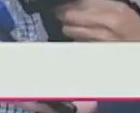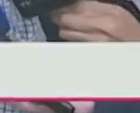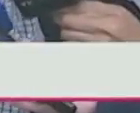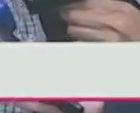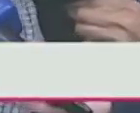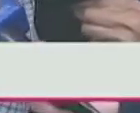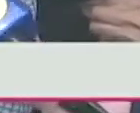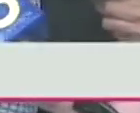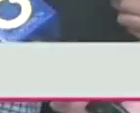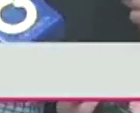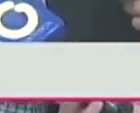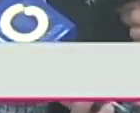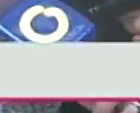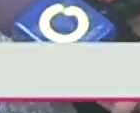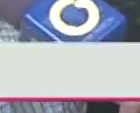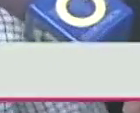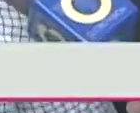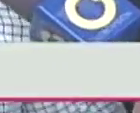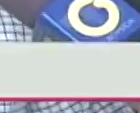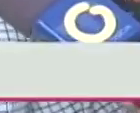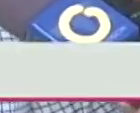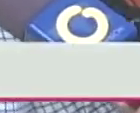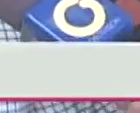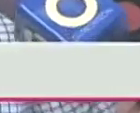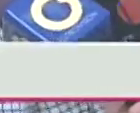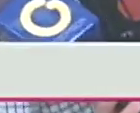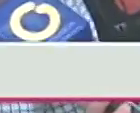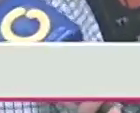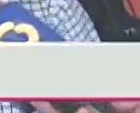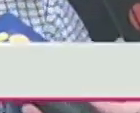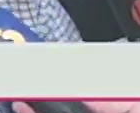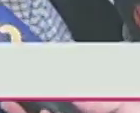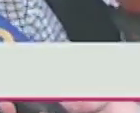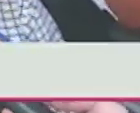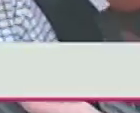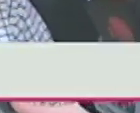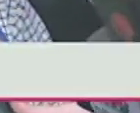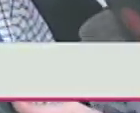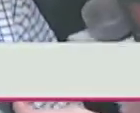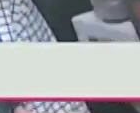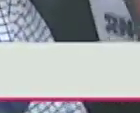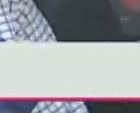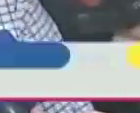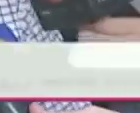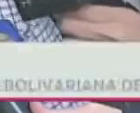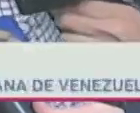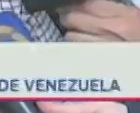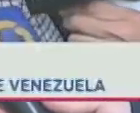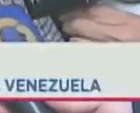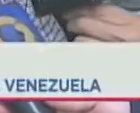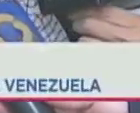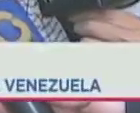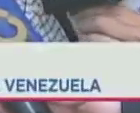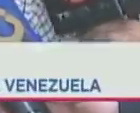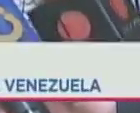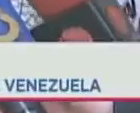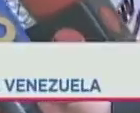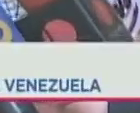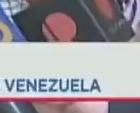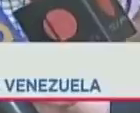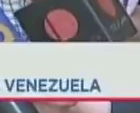Mira, vamos de verdad construyendo esta democracia participativa,